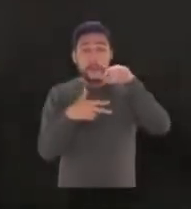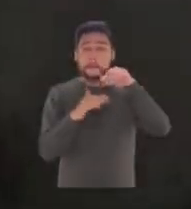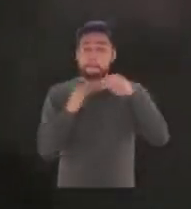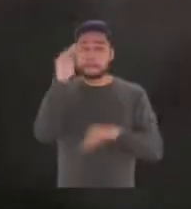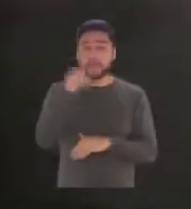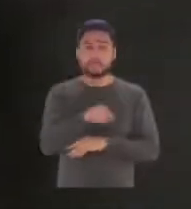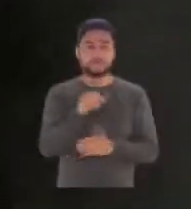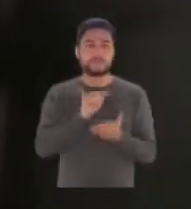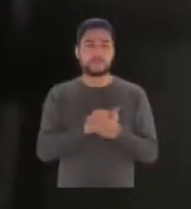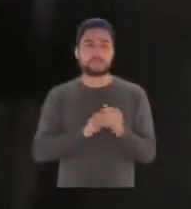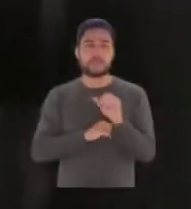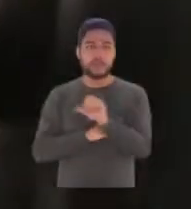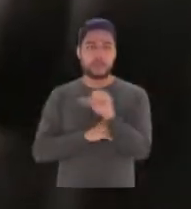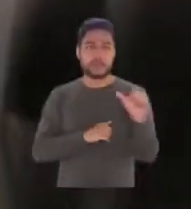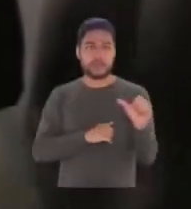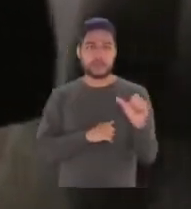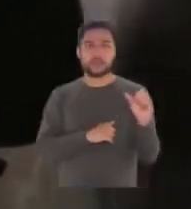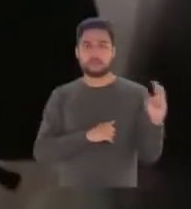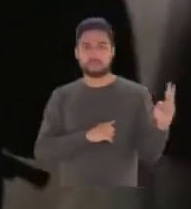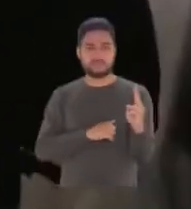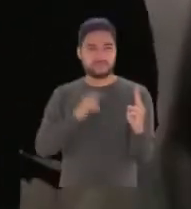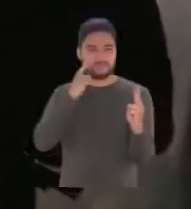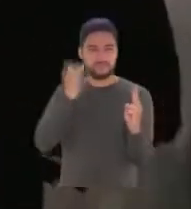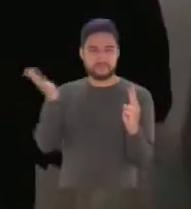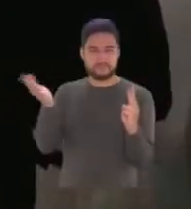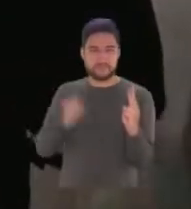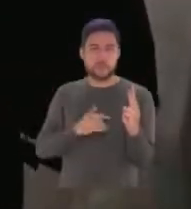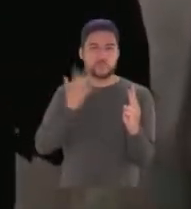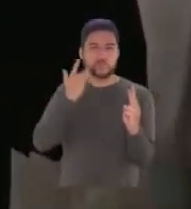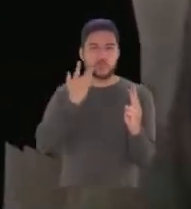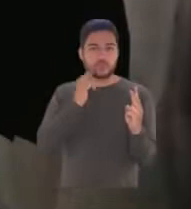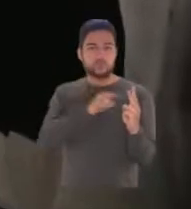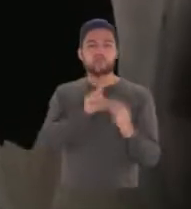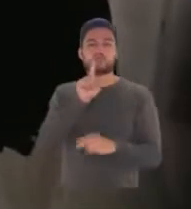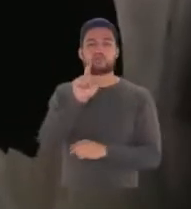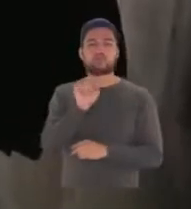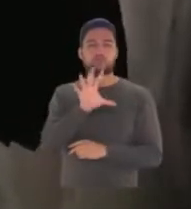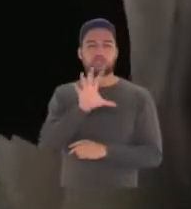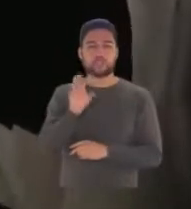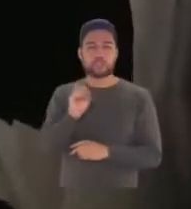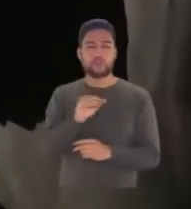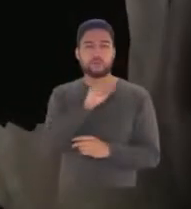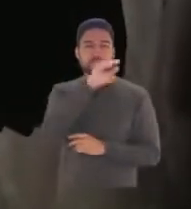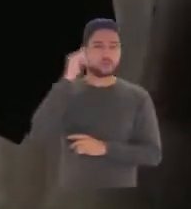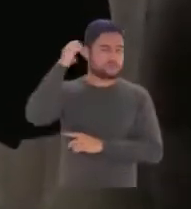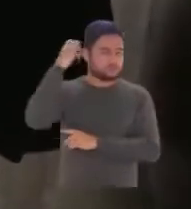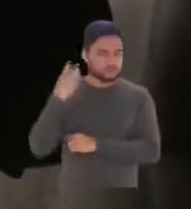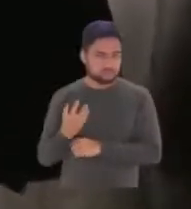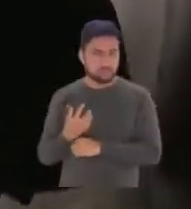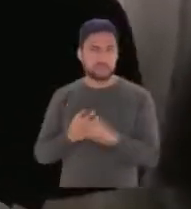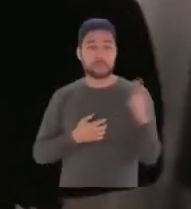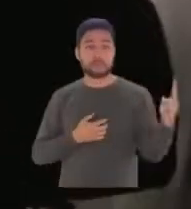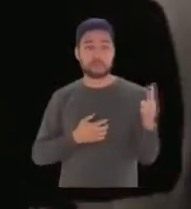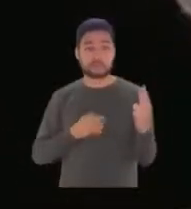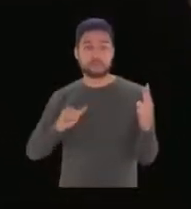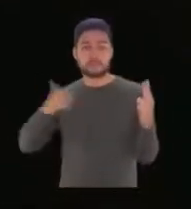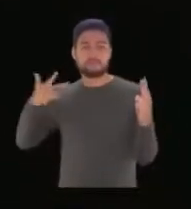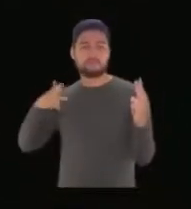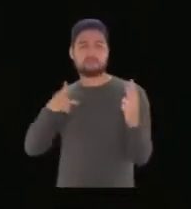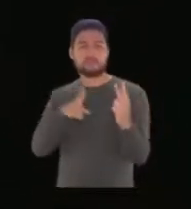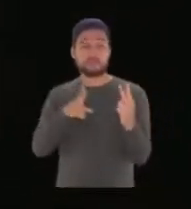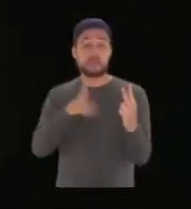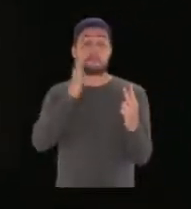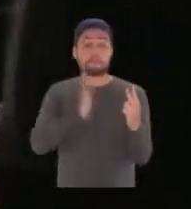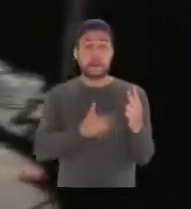las 2 mujeres extranjeras, morenas, de 1,50, pelo lacio, botan a mi